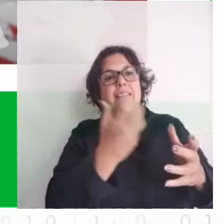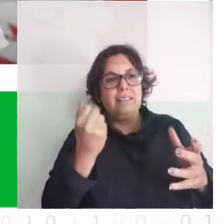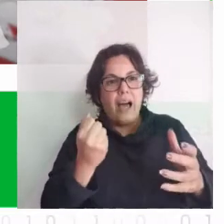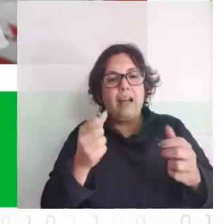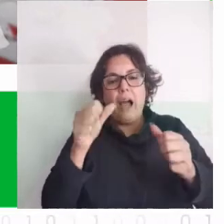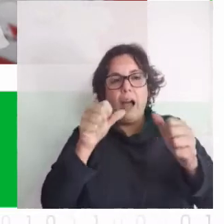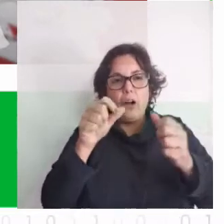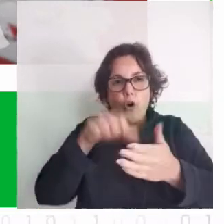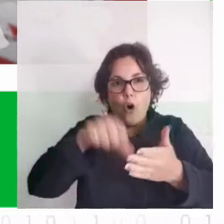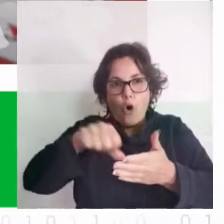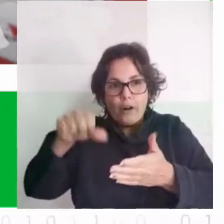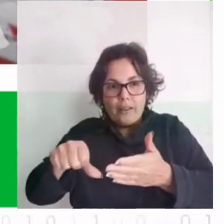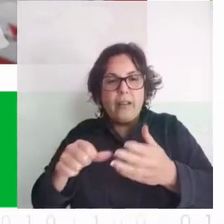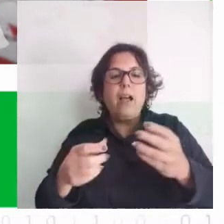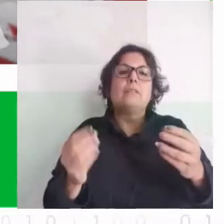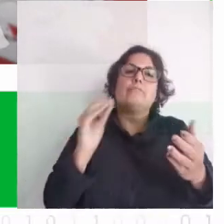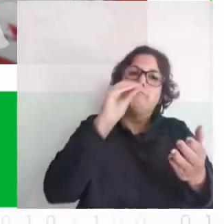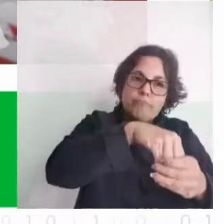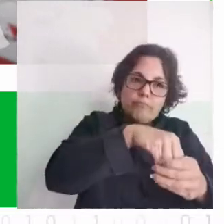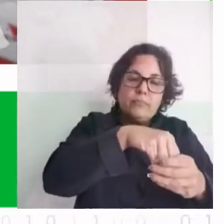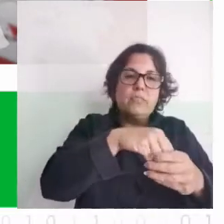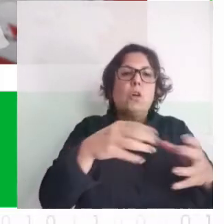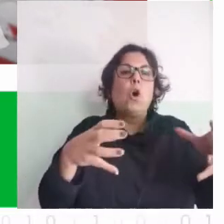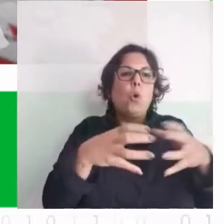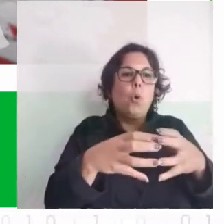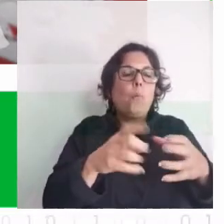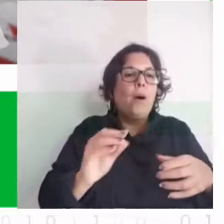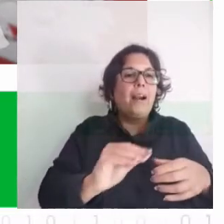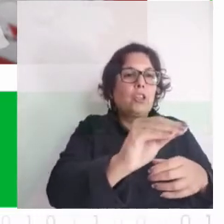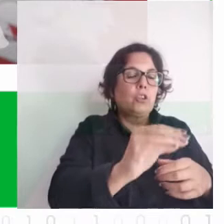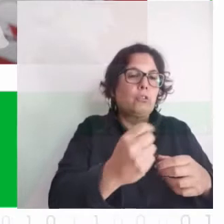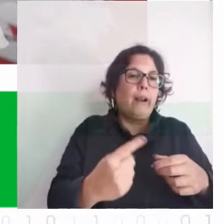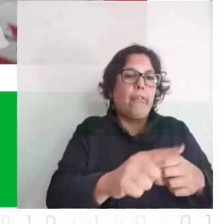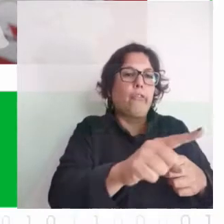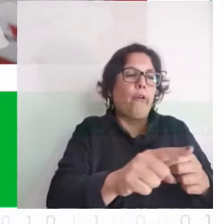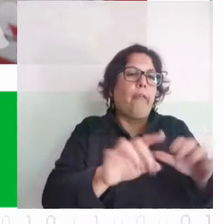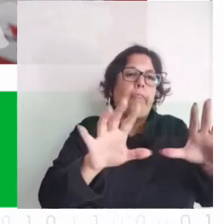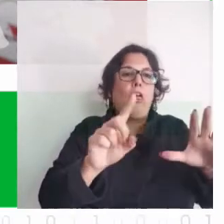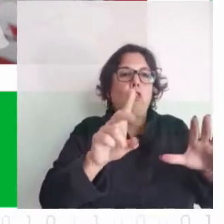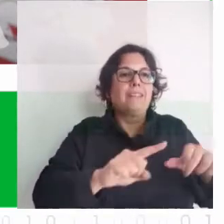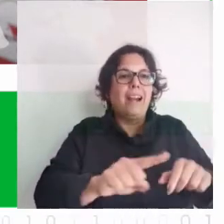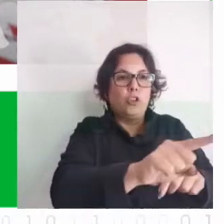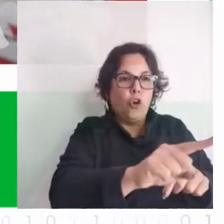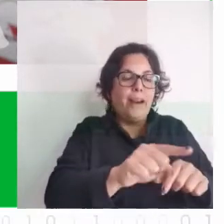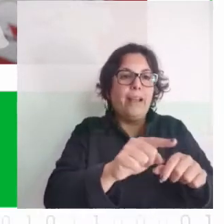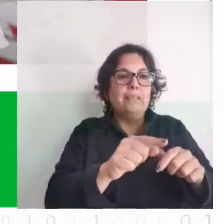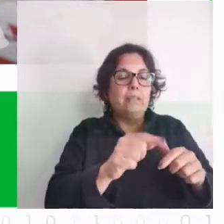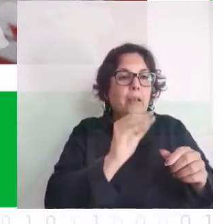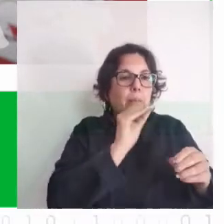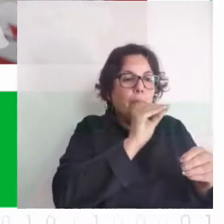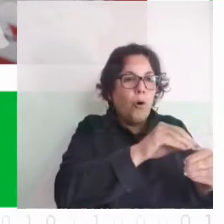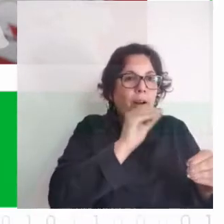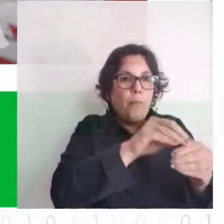pedacitos, se lo implanta en grupos grandes de ratones, pueden ser decenas de ratones, y ahí lo que se hace